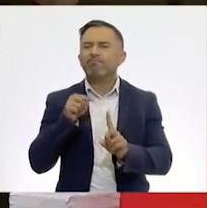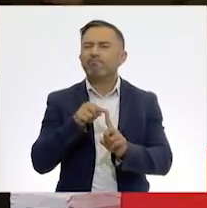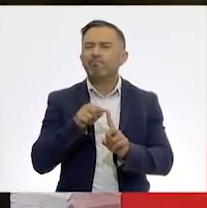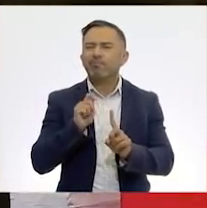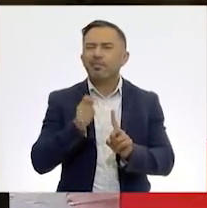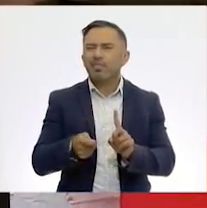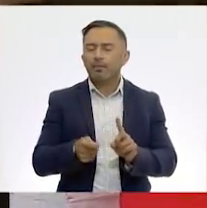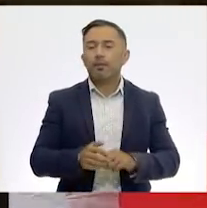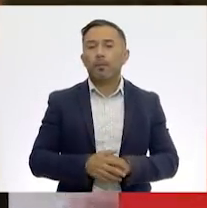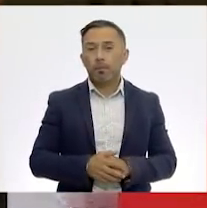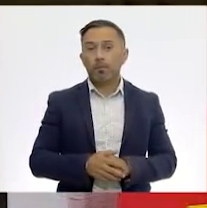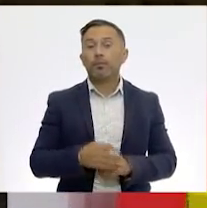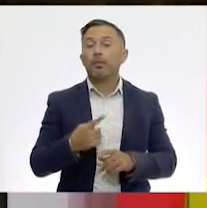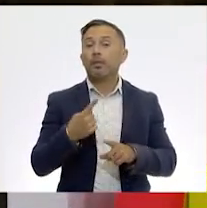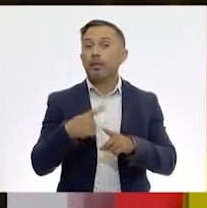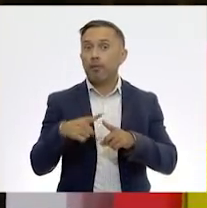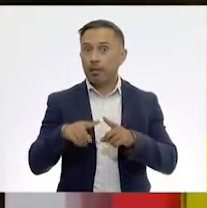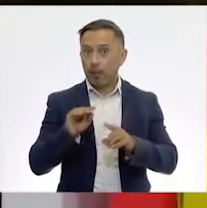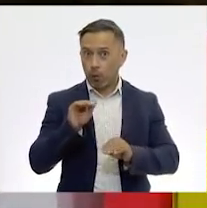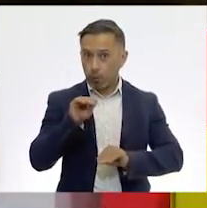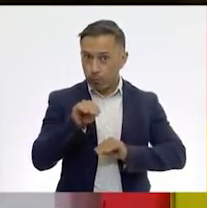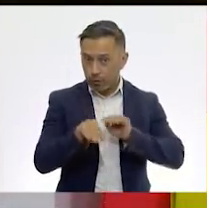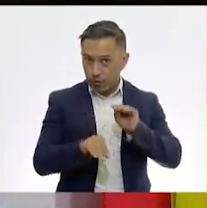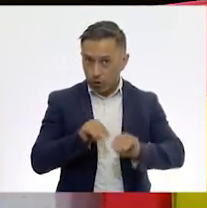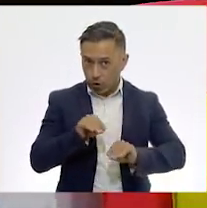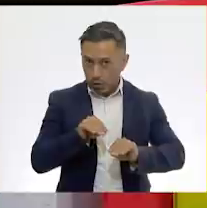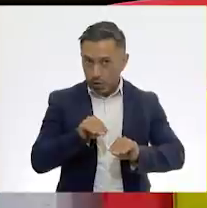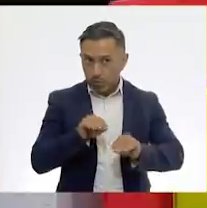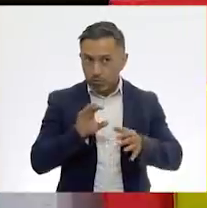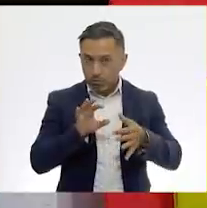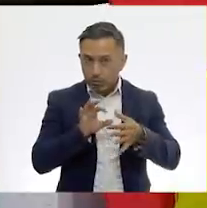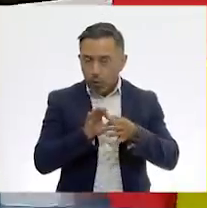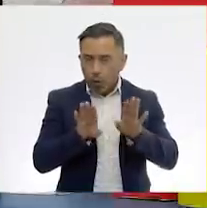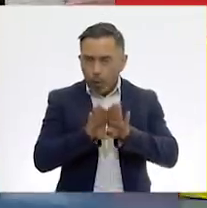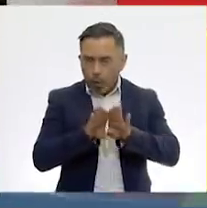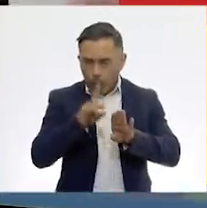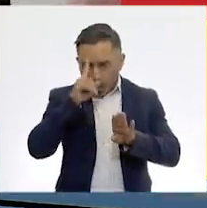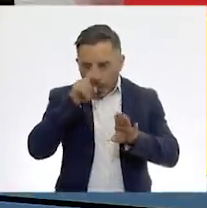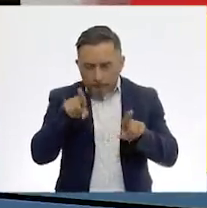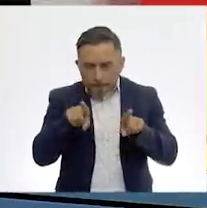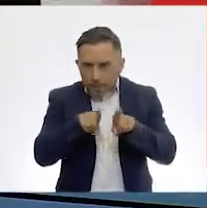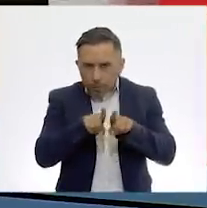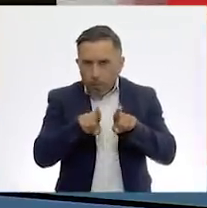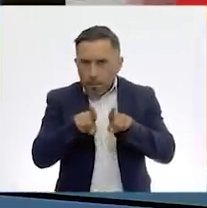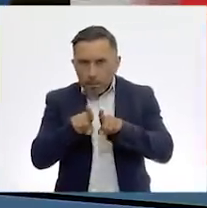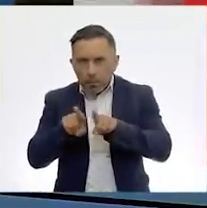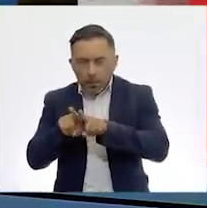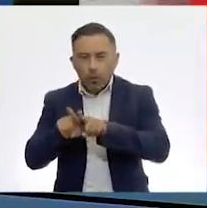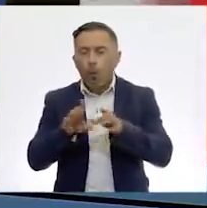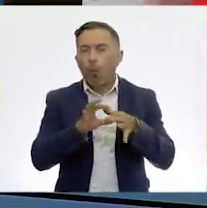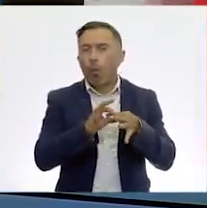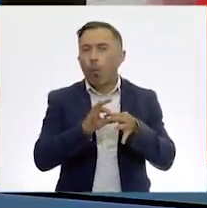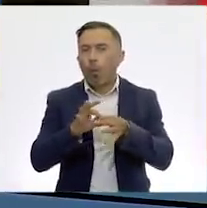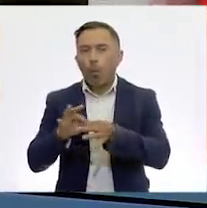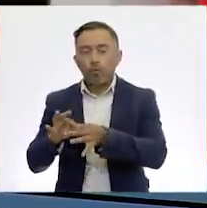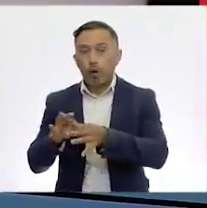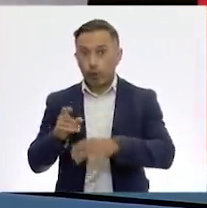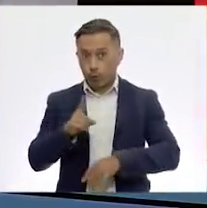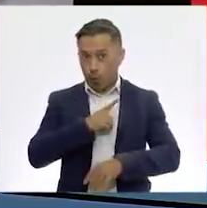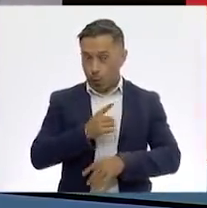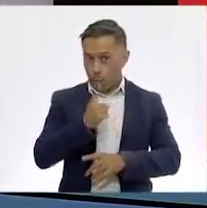todas sus composiciones tiene una misma claridad o una misma visión, pero la unidad no solo nos habla de un solo